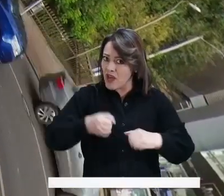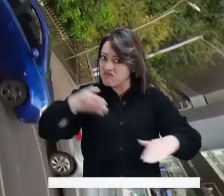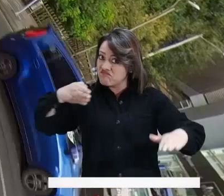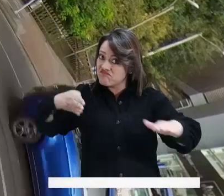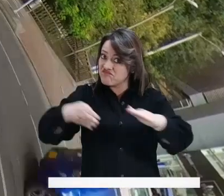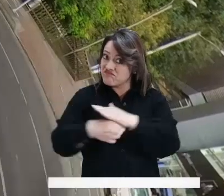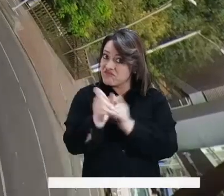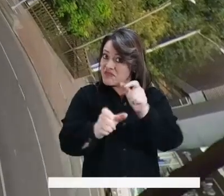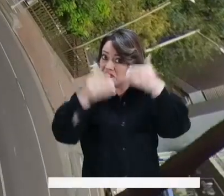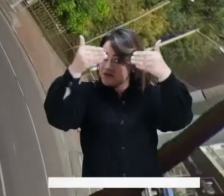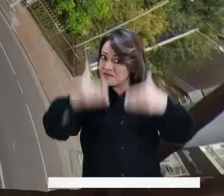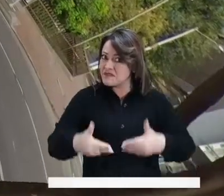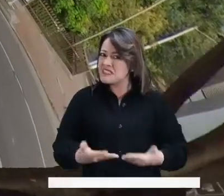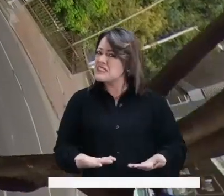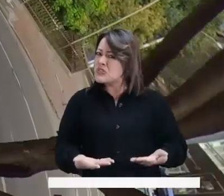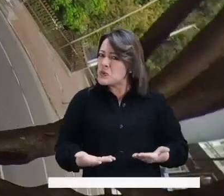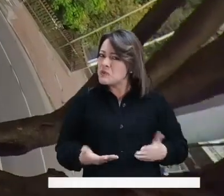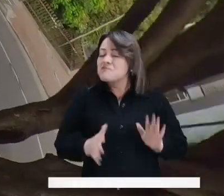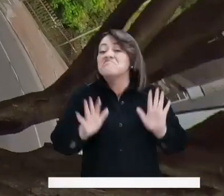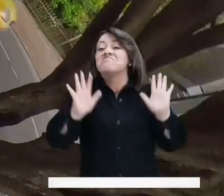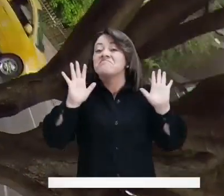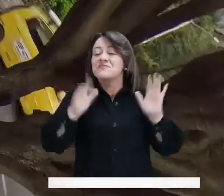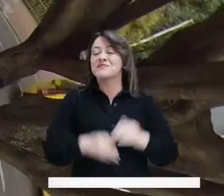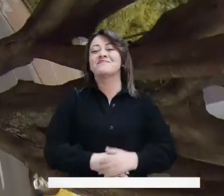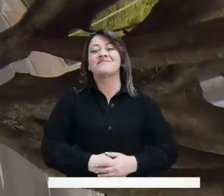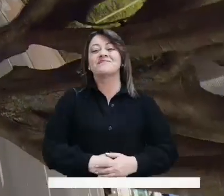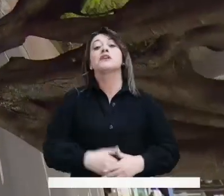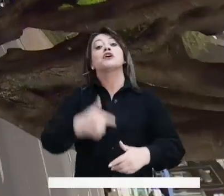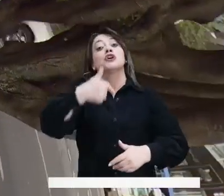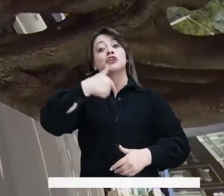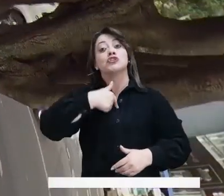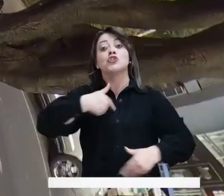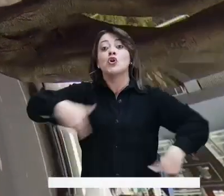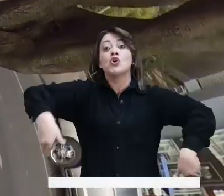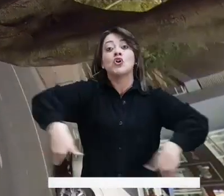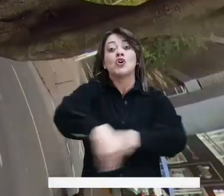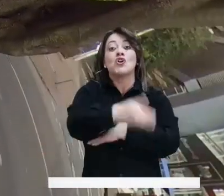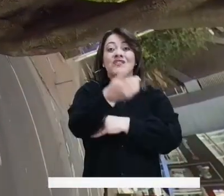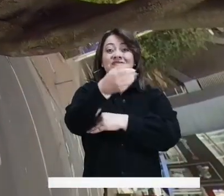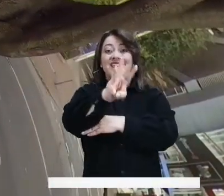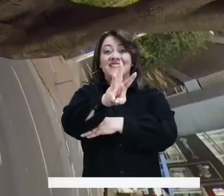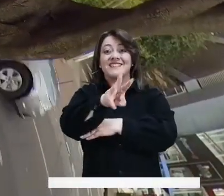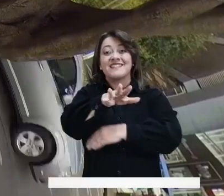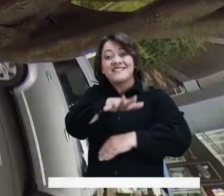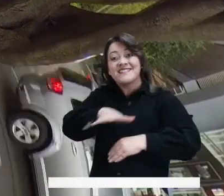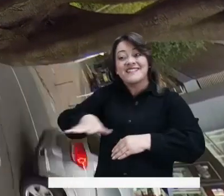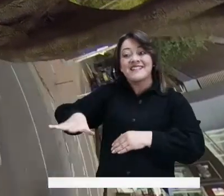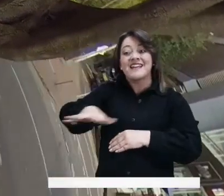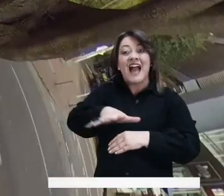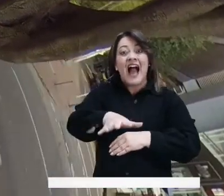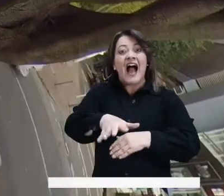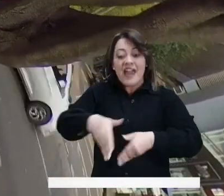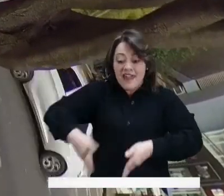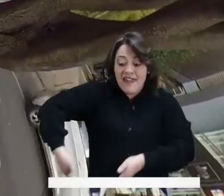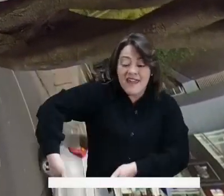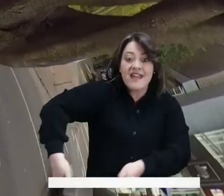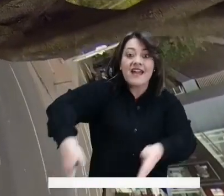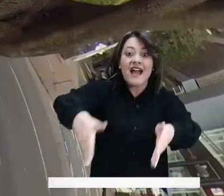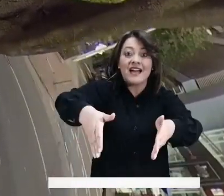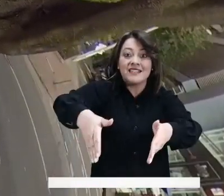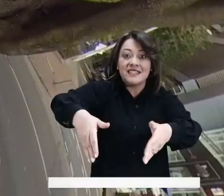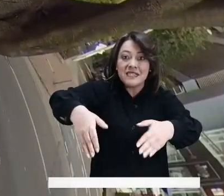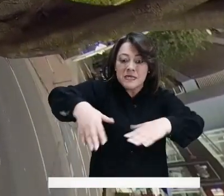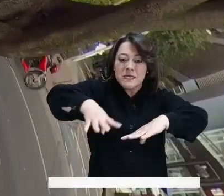ciudad de Bogotá para las personas con discapacidades. Me encuentro transitando por la carrera 13 y vemos estas losas que